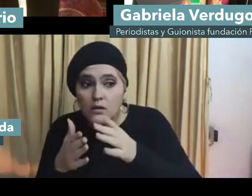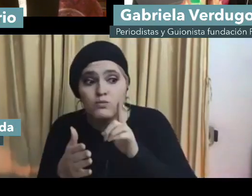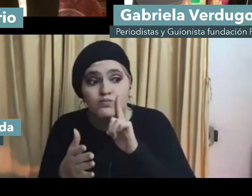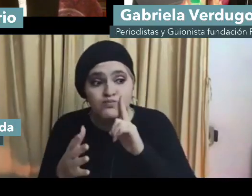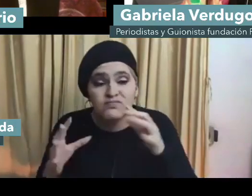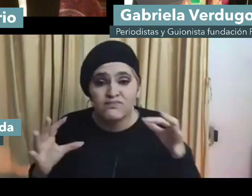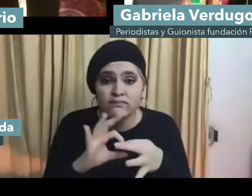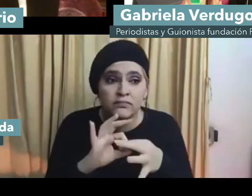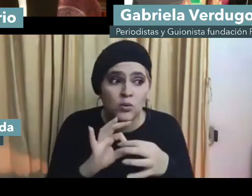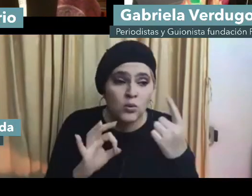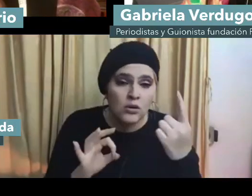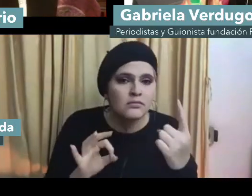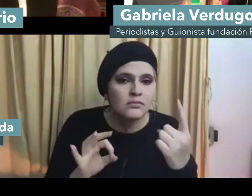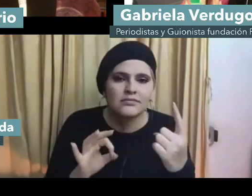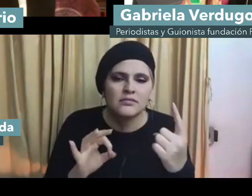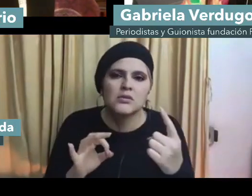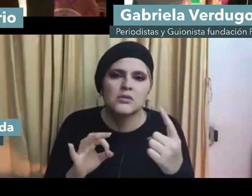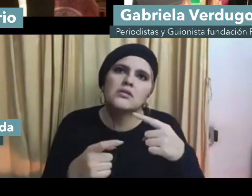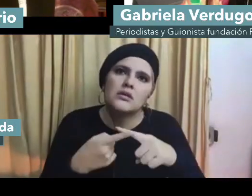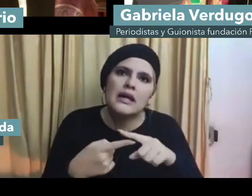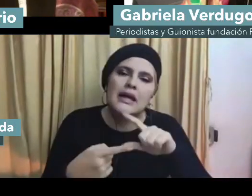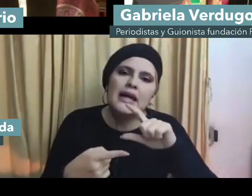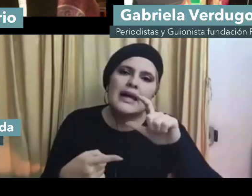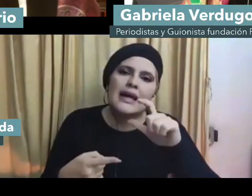que son de las risas, ¿no es cierto? Pueden tener epilepsia